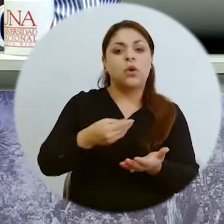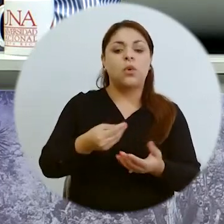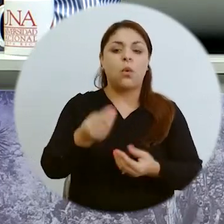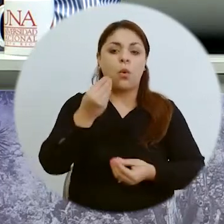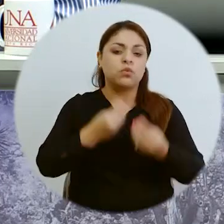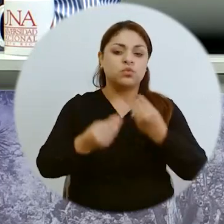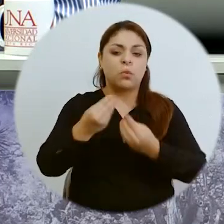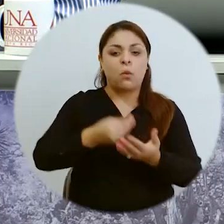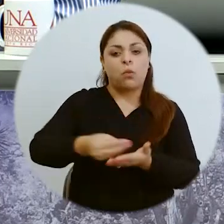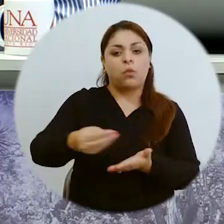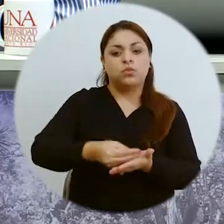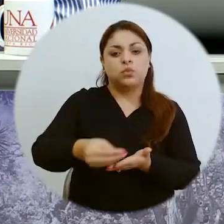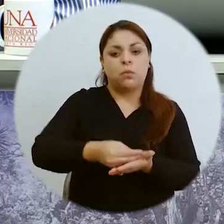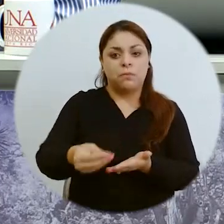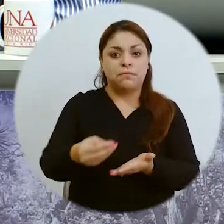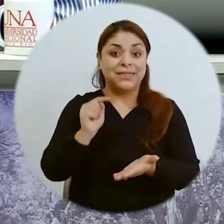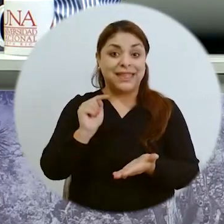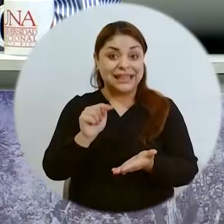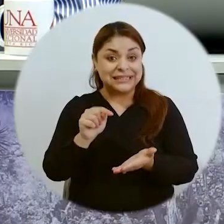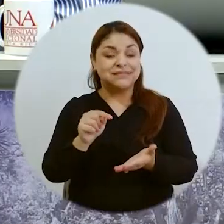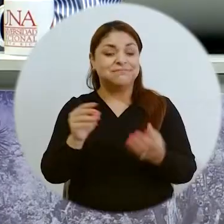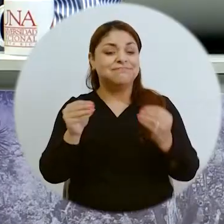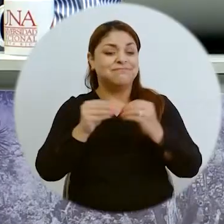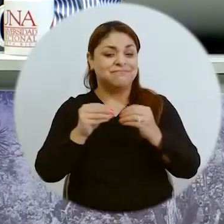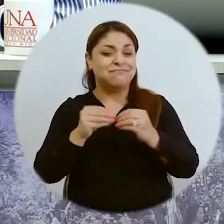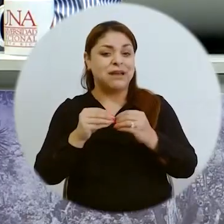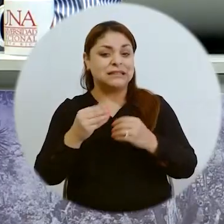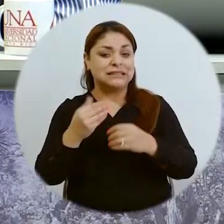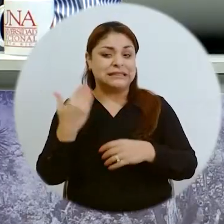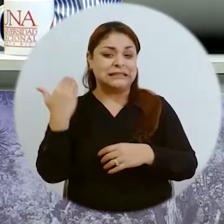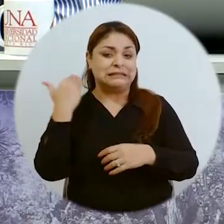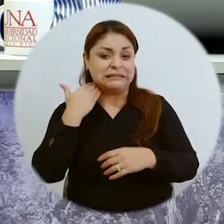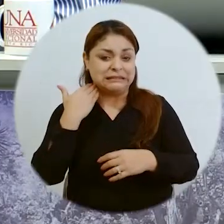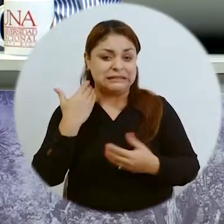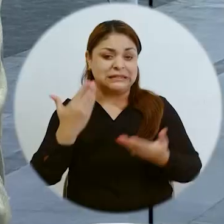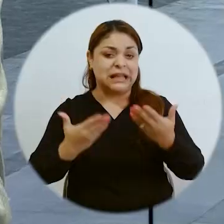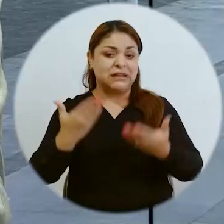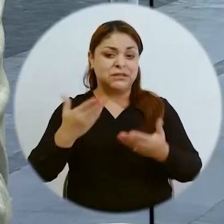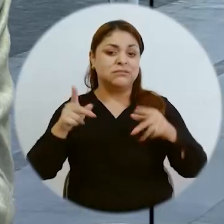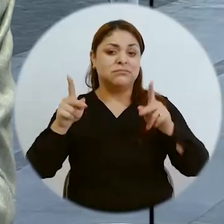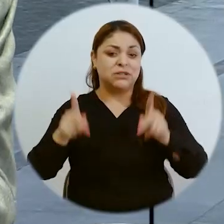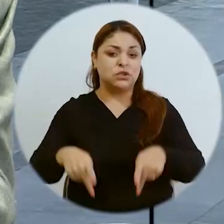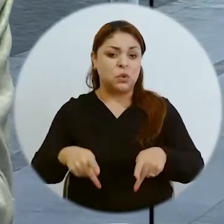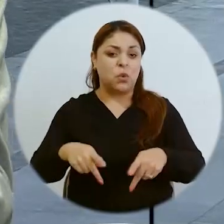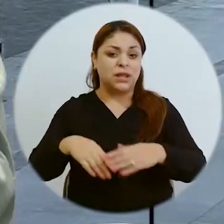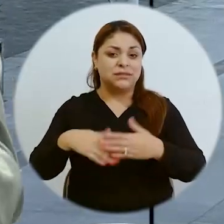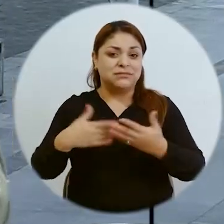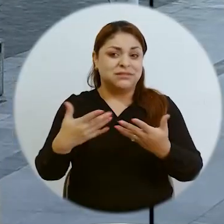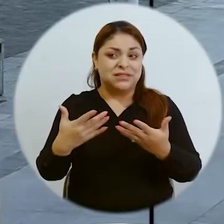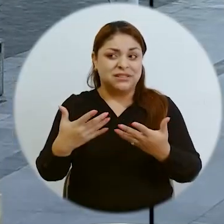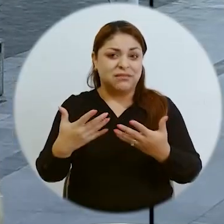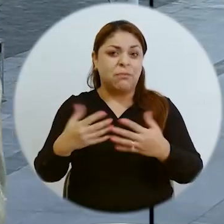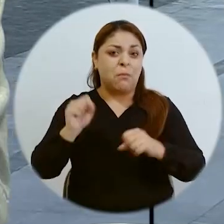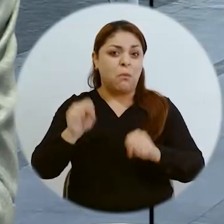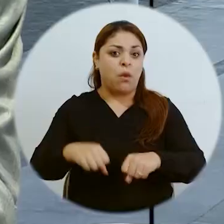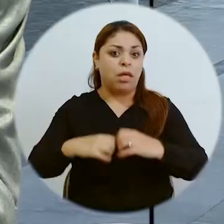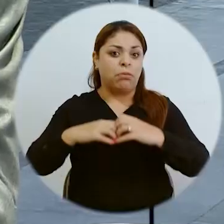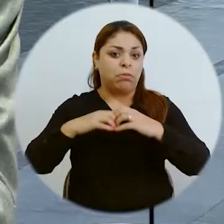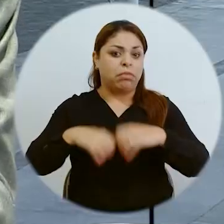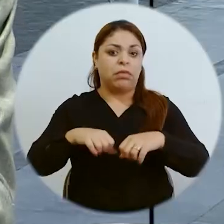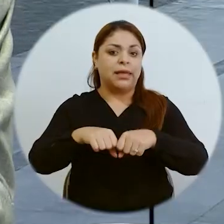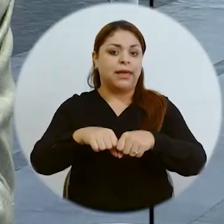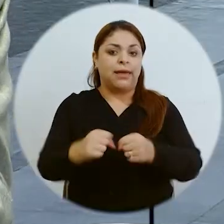que precisamente estas deudas de consumo son las que pueden llevar a las personas, a los núcleos familiares, a una